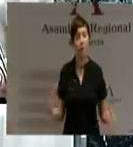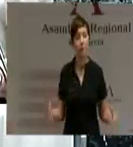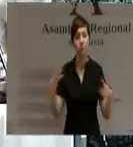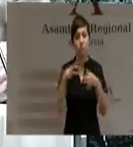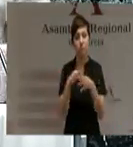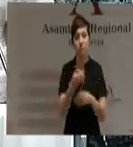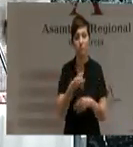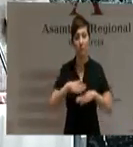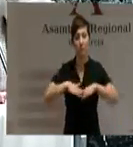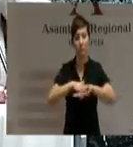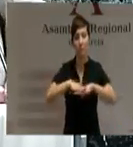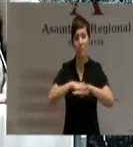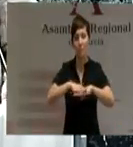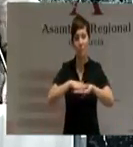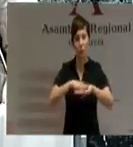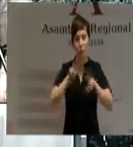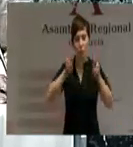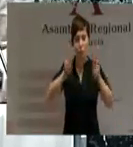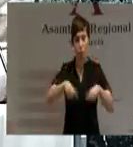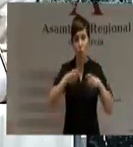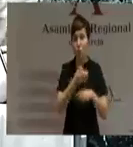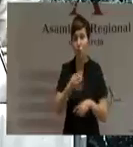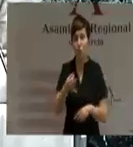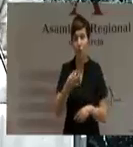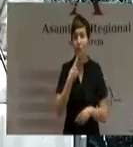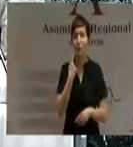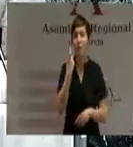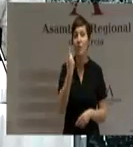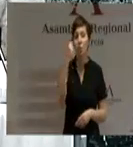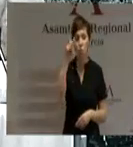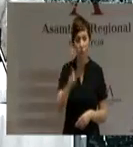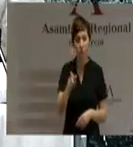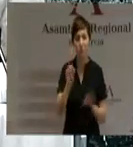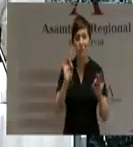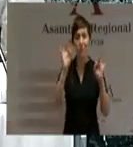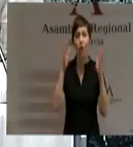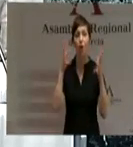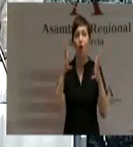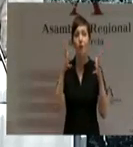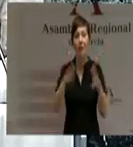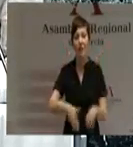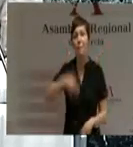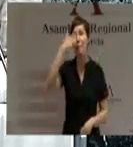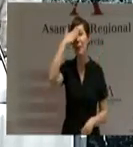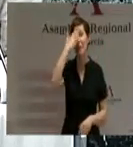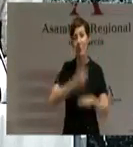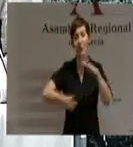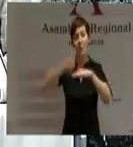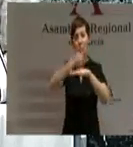Gobierno. Solo quedaba una por encajar, la de la consejería, que va a tener la principal función. Por